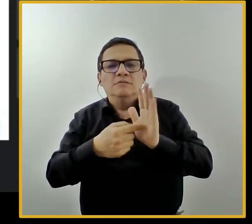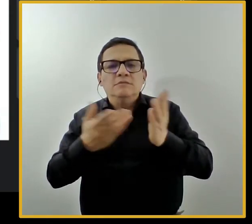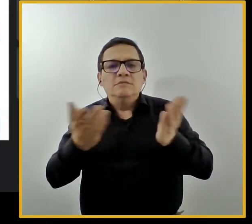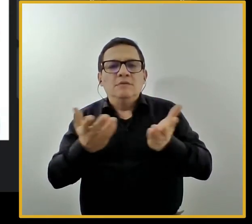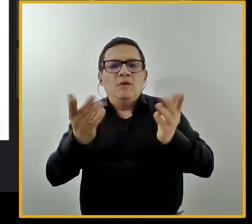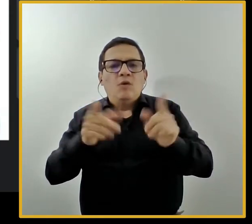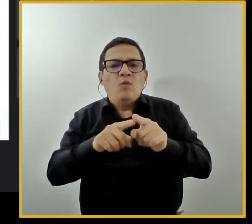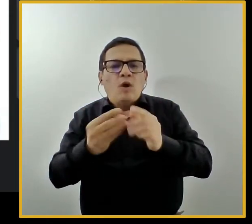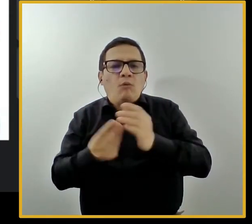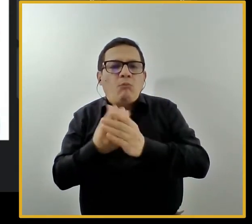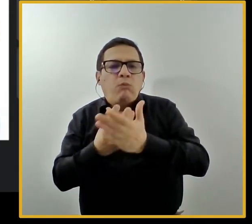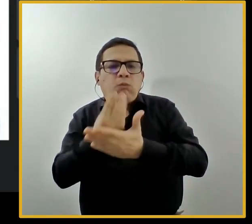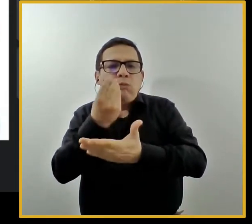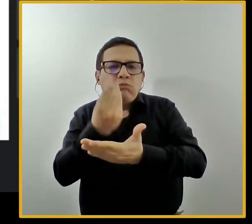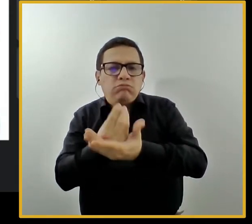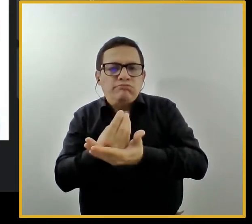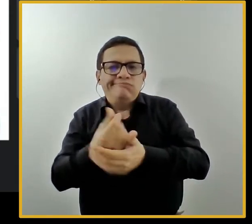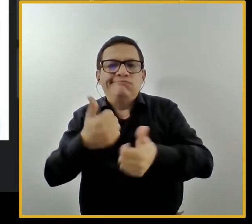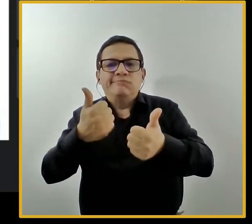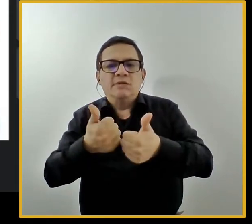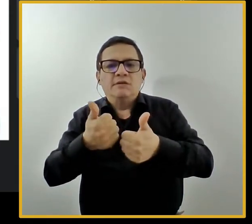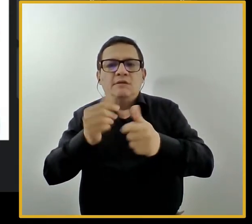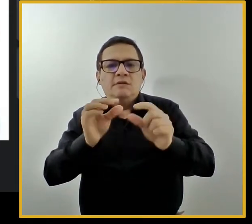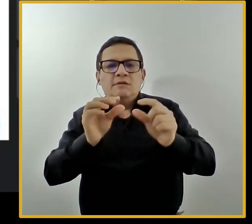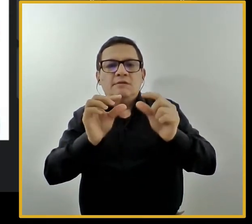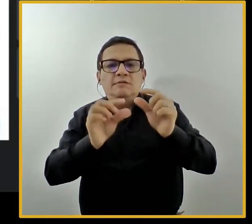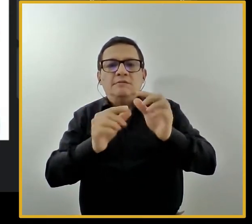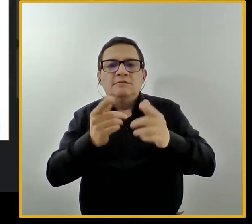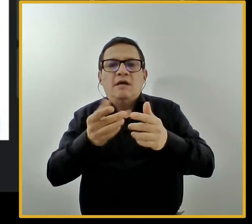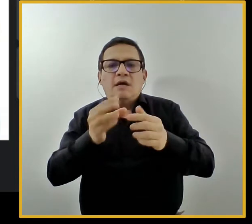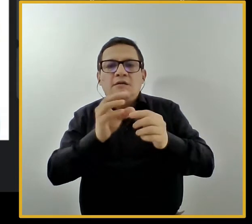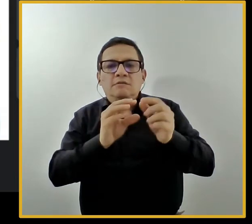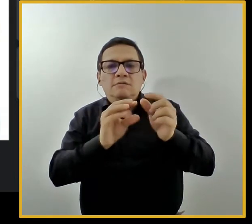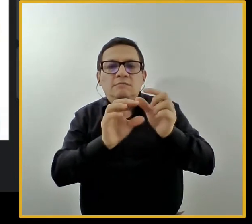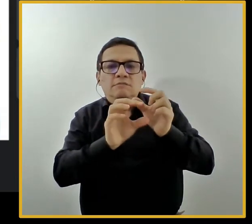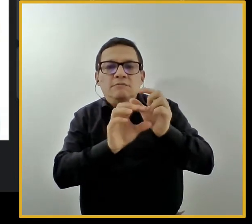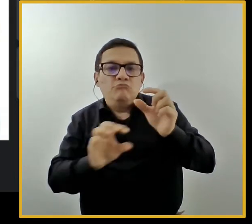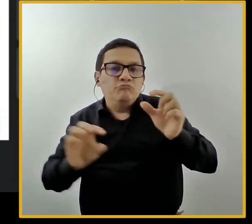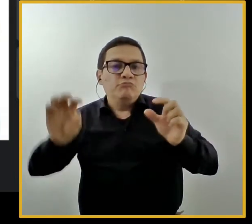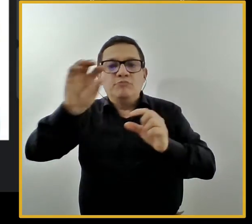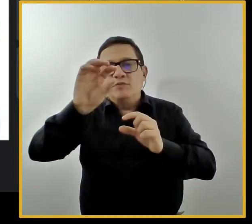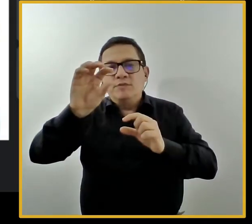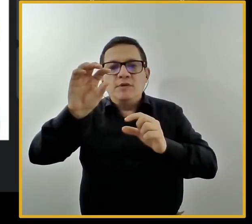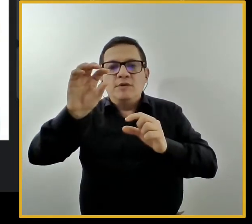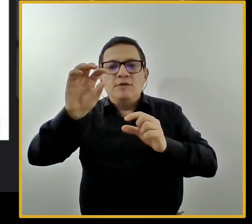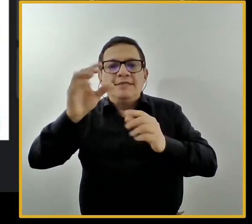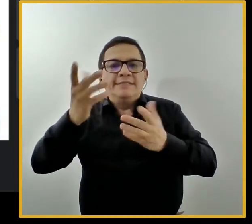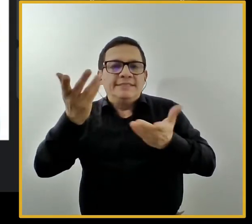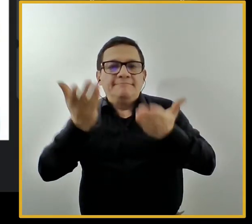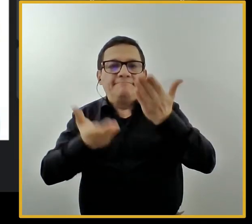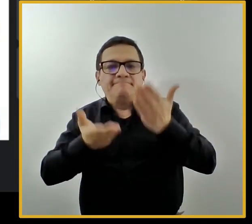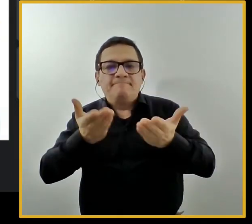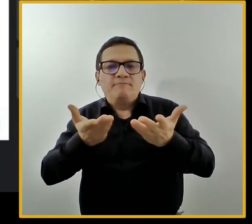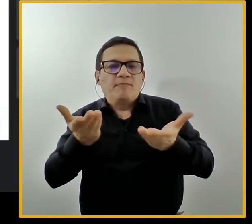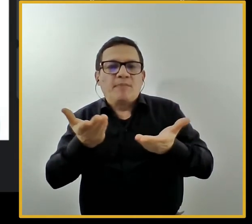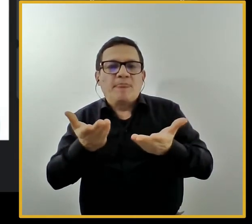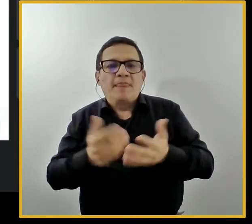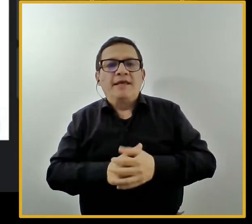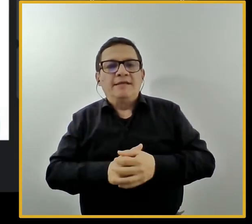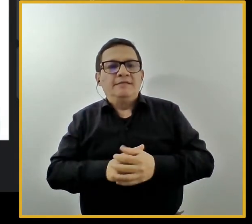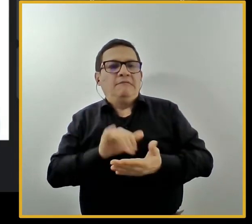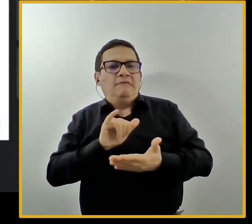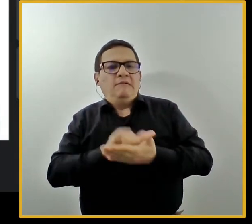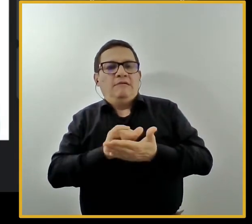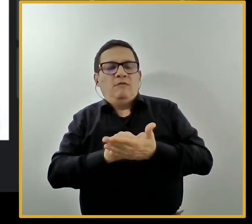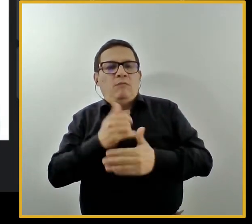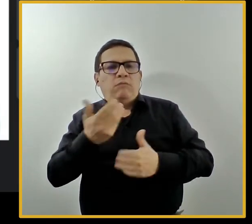¿cierto? Como un producto, ¿sí? Esto lo subo al numerador para allí tener en cuenta que hay